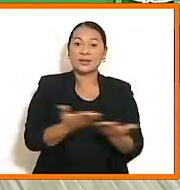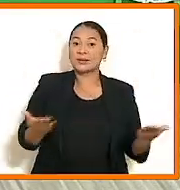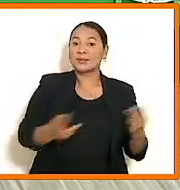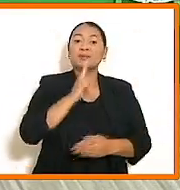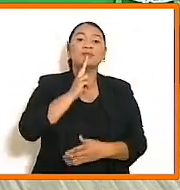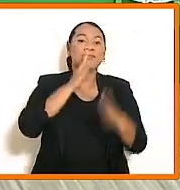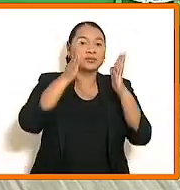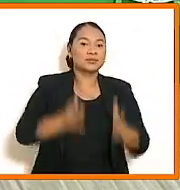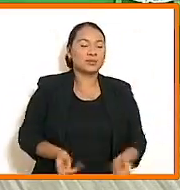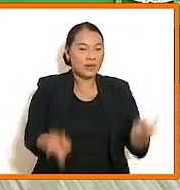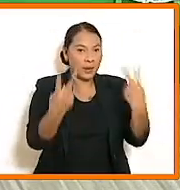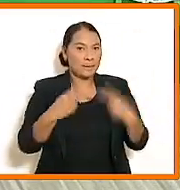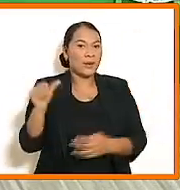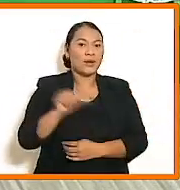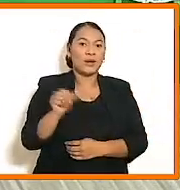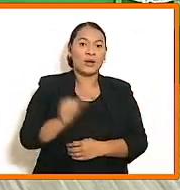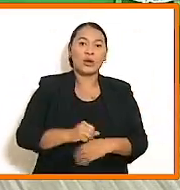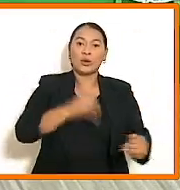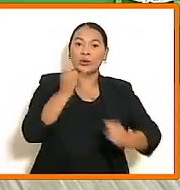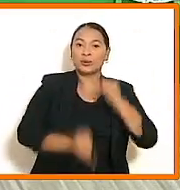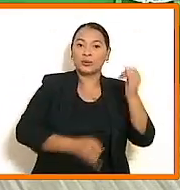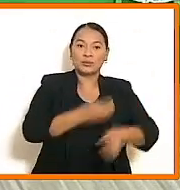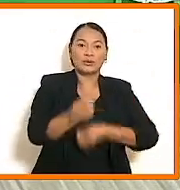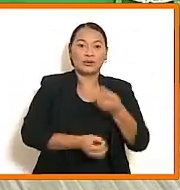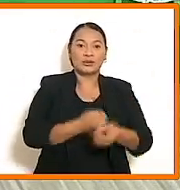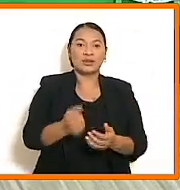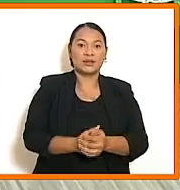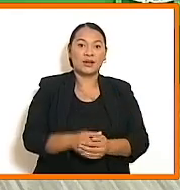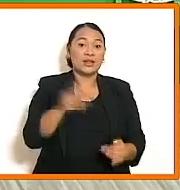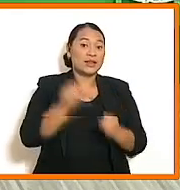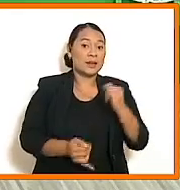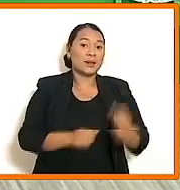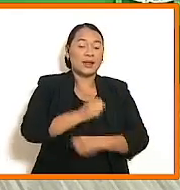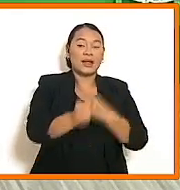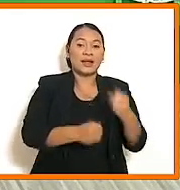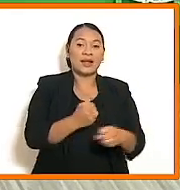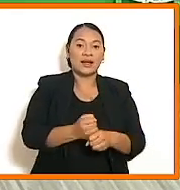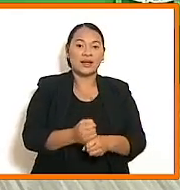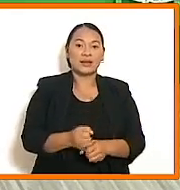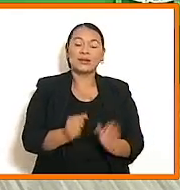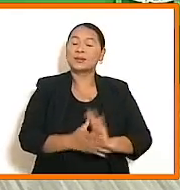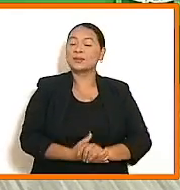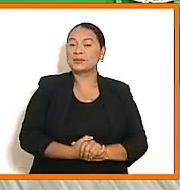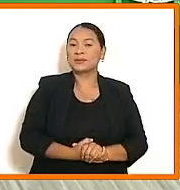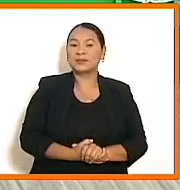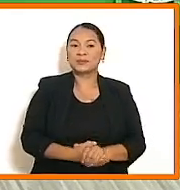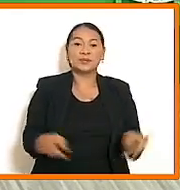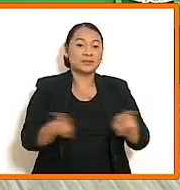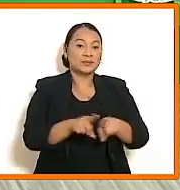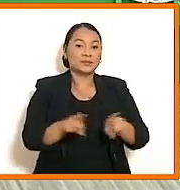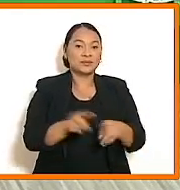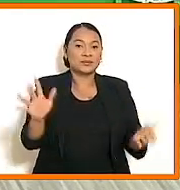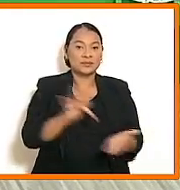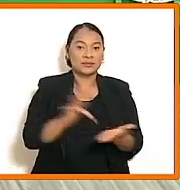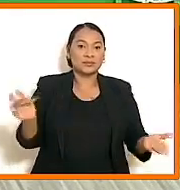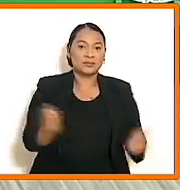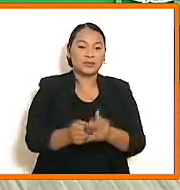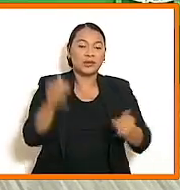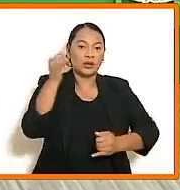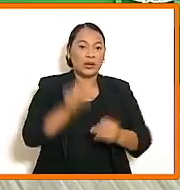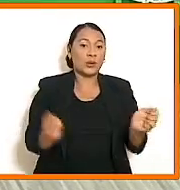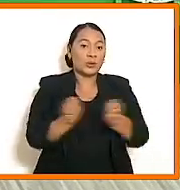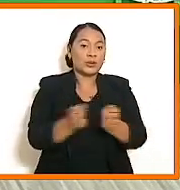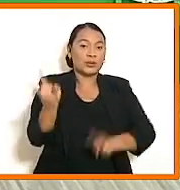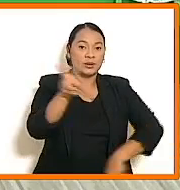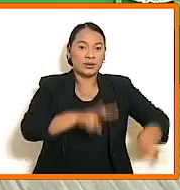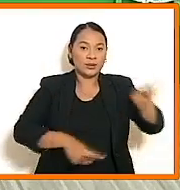nos sintoniza en este momento en nuestro último sorteo, bueno, finalizando este presente año. También agradecemos la compañía de nuestro auditor y notario,